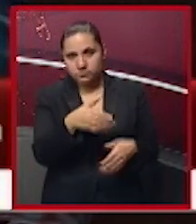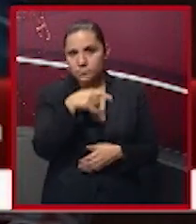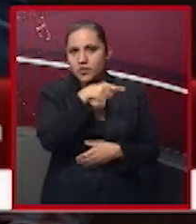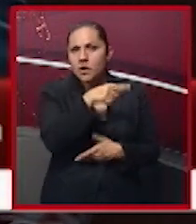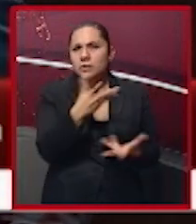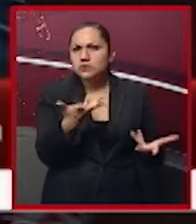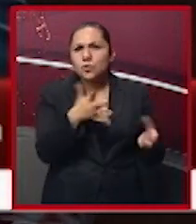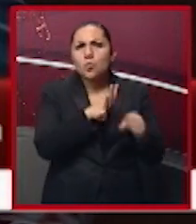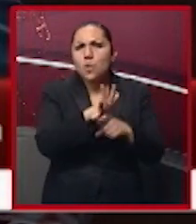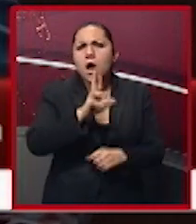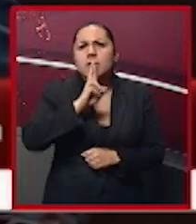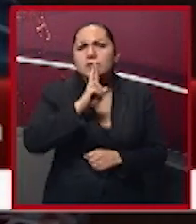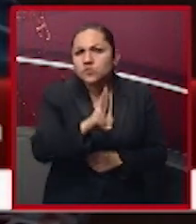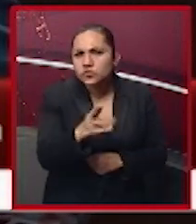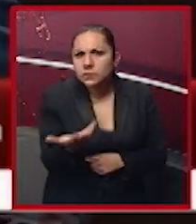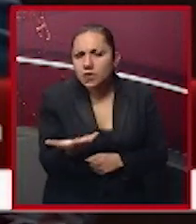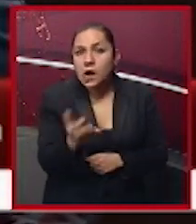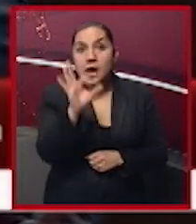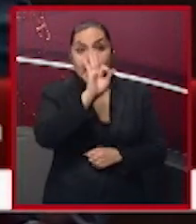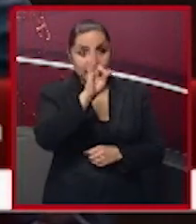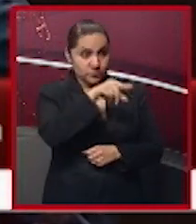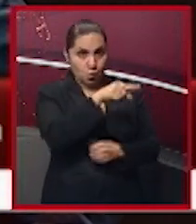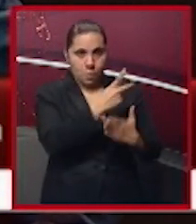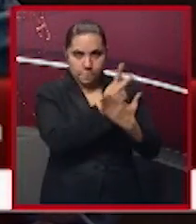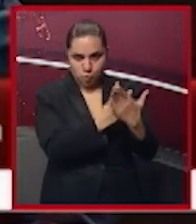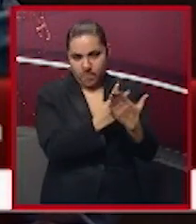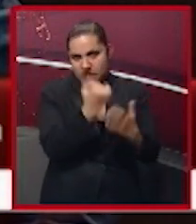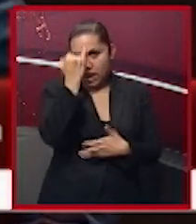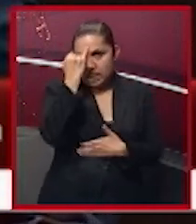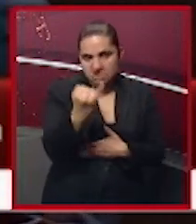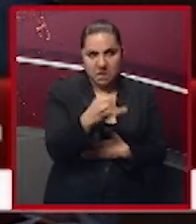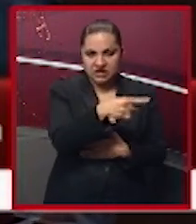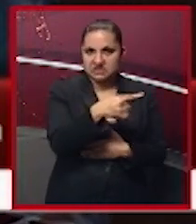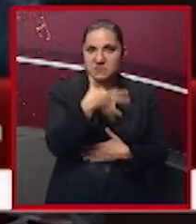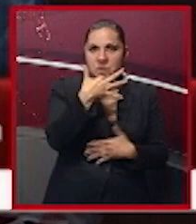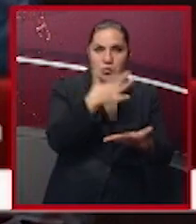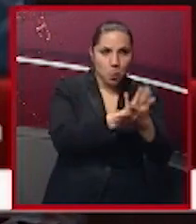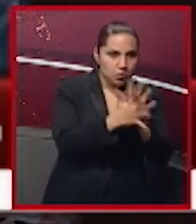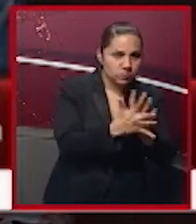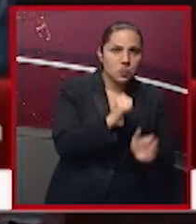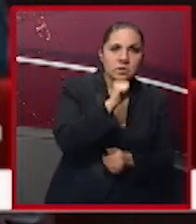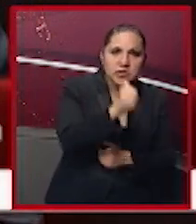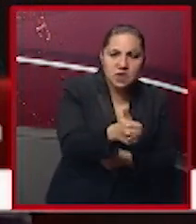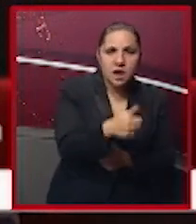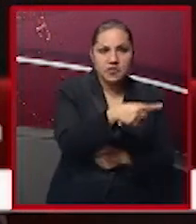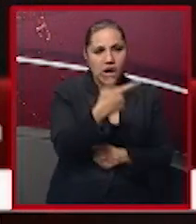aplicado sin mermas por corrupción?